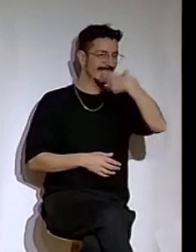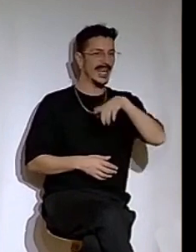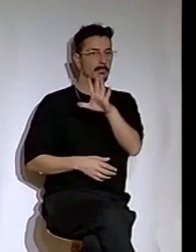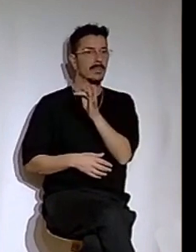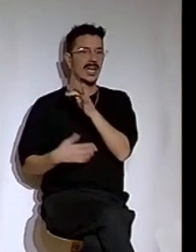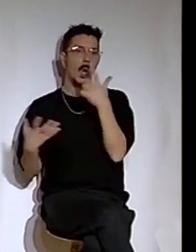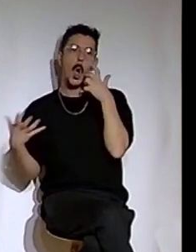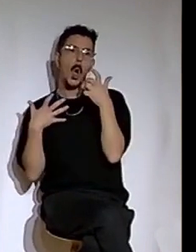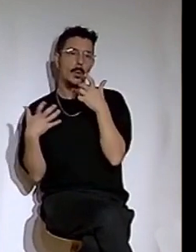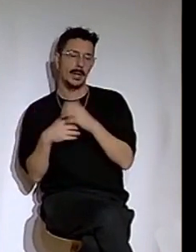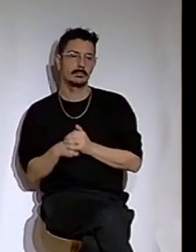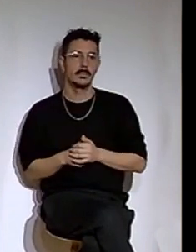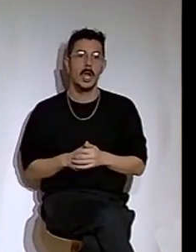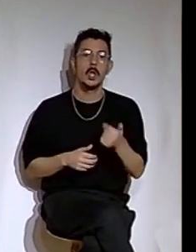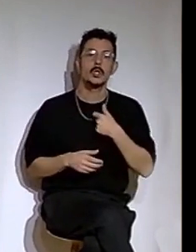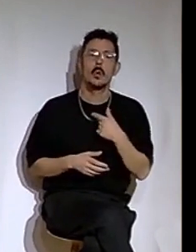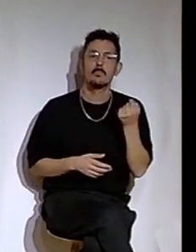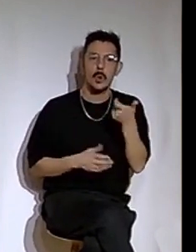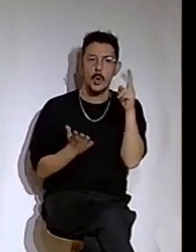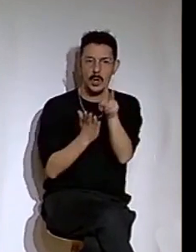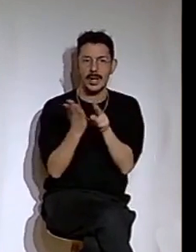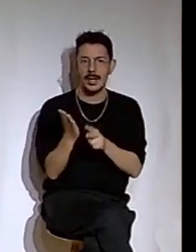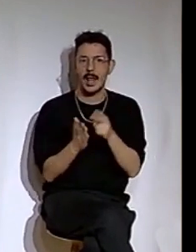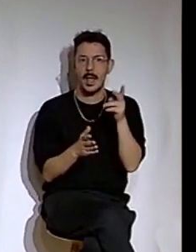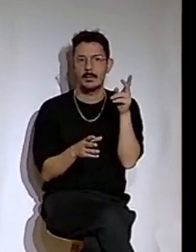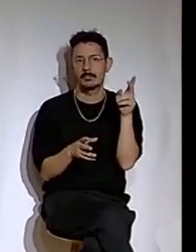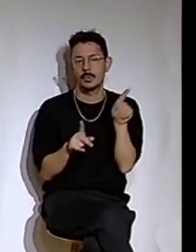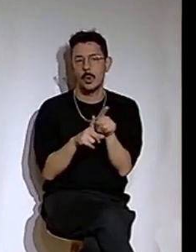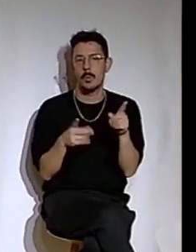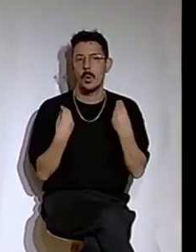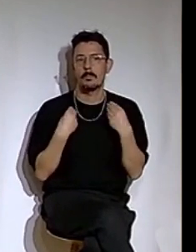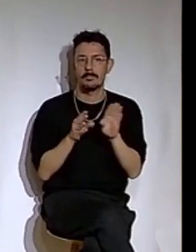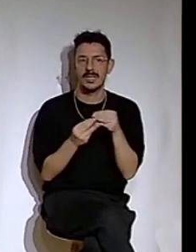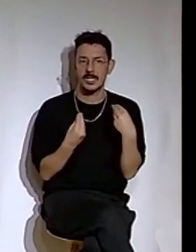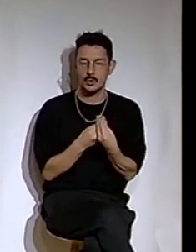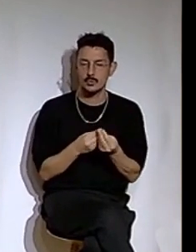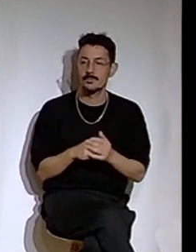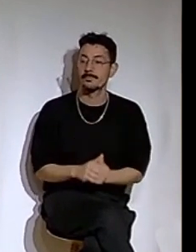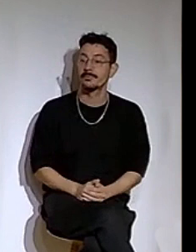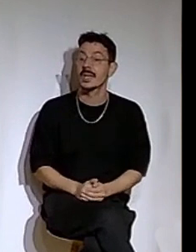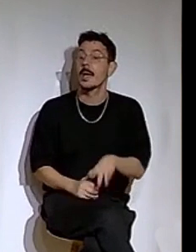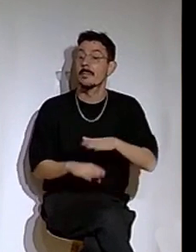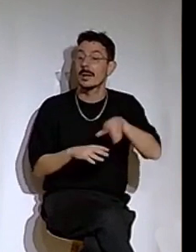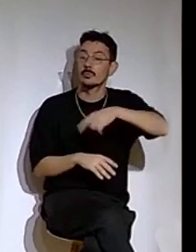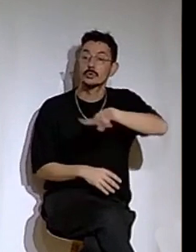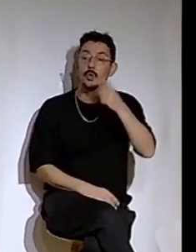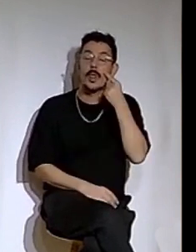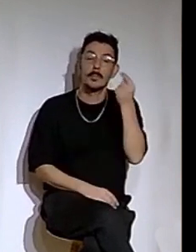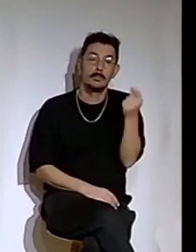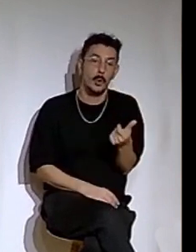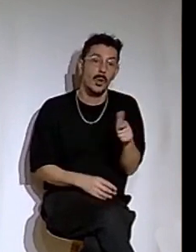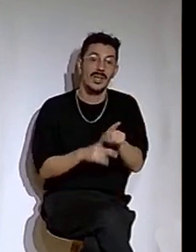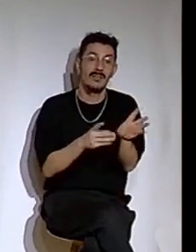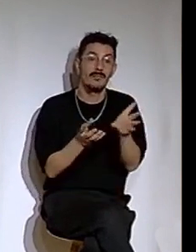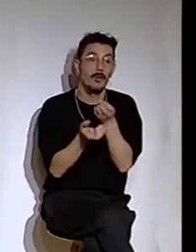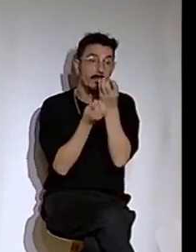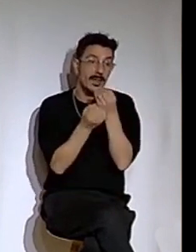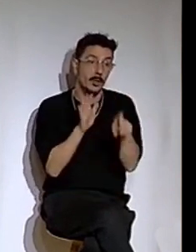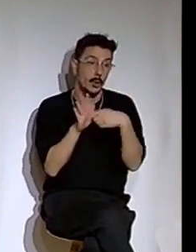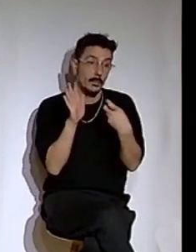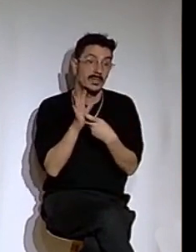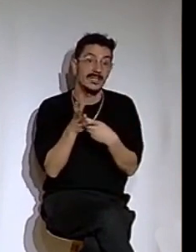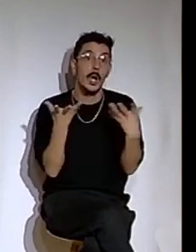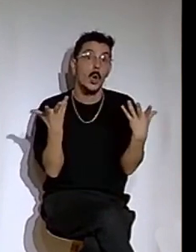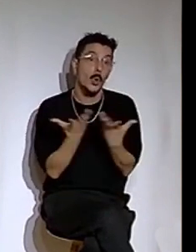que tenéis Contamos con una con una ilustración de Natalia Saldaña que es conocida como alana en redes sociales que ellas